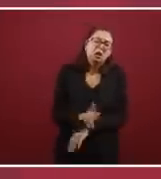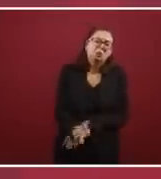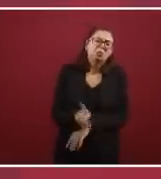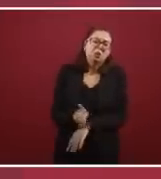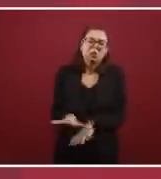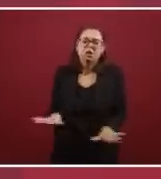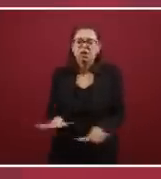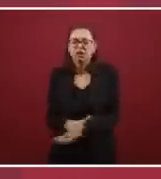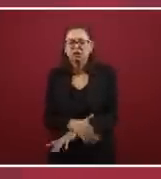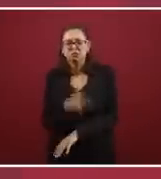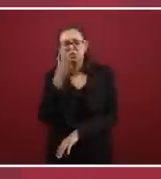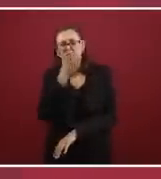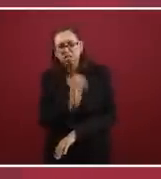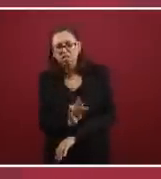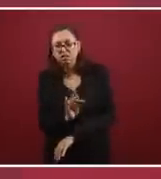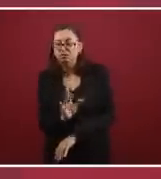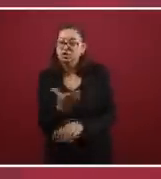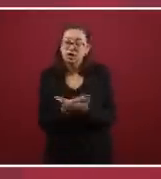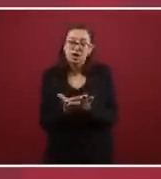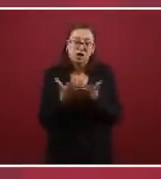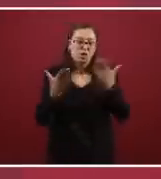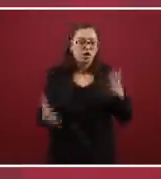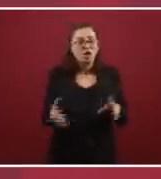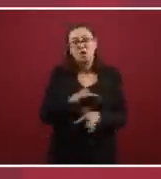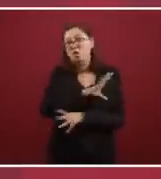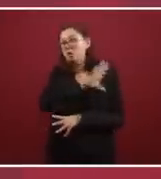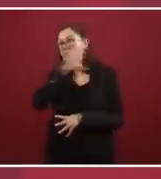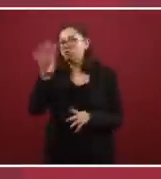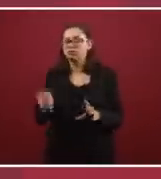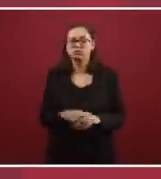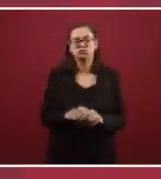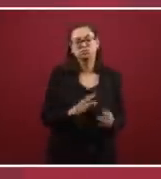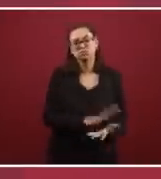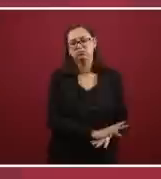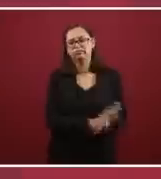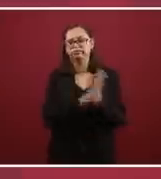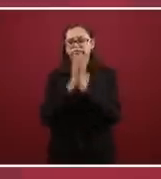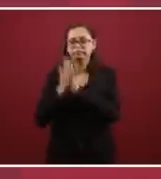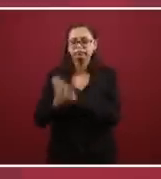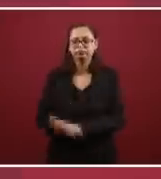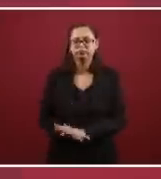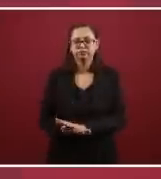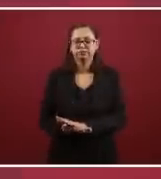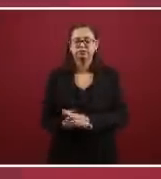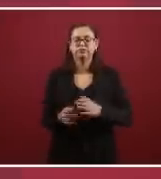gobierno, es un cambio de régimen, y no hemos tenido